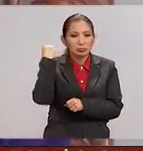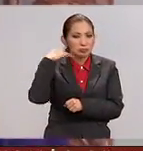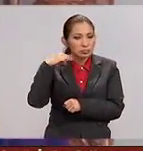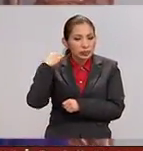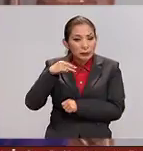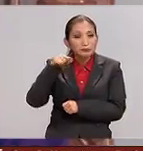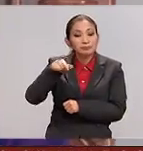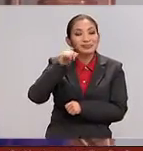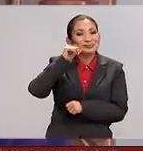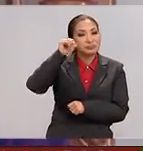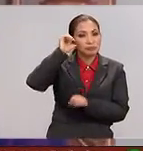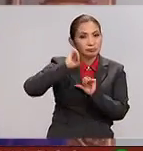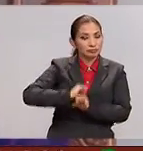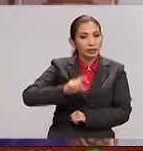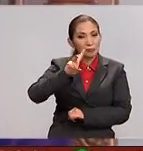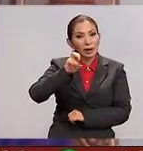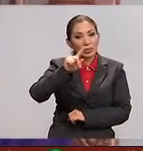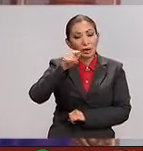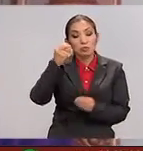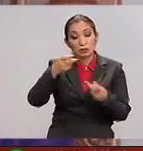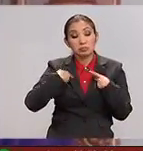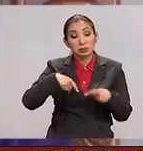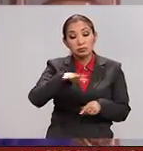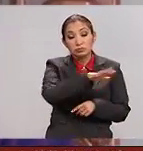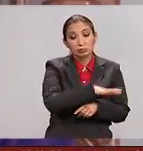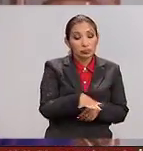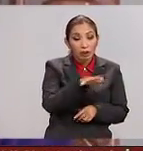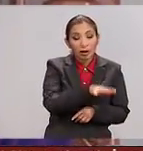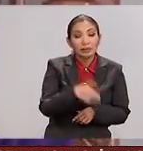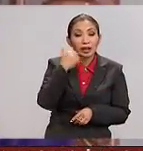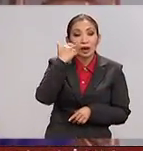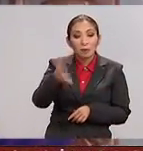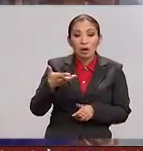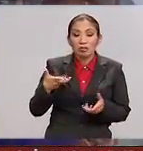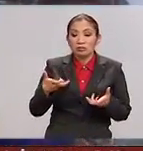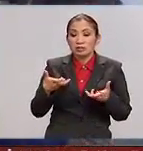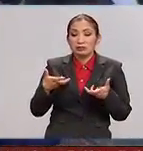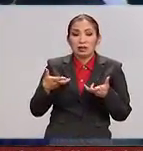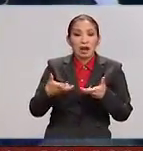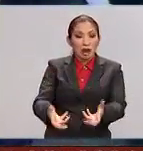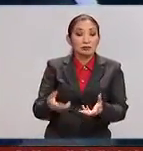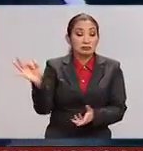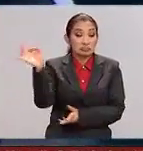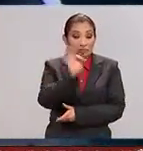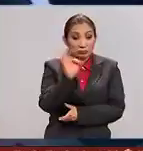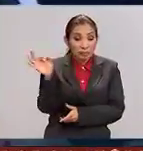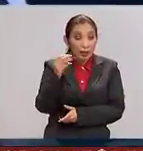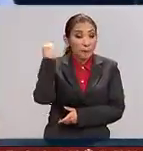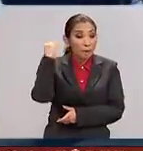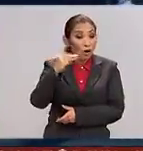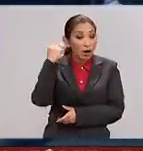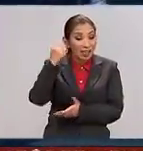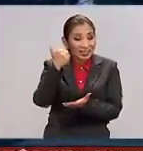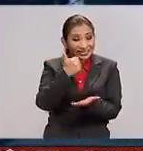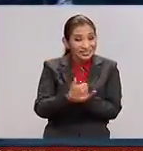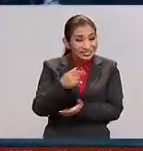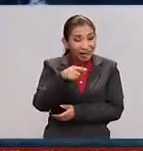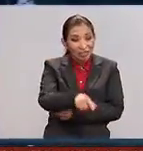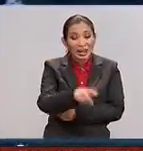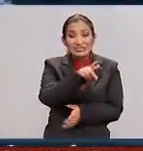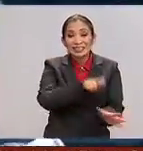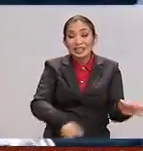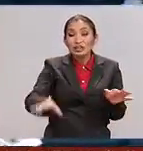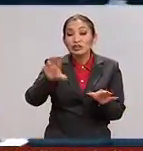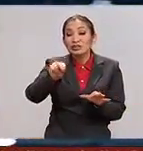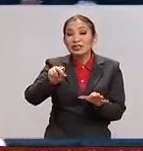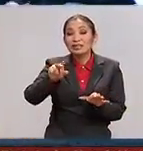decía el portavoz del Vaticano, que era 1 millón de personas los que se habían tirado a las calles. Si consideramos que la ciudad de Morelia tiene 700, 800